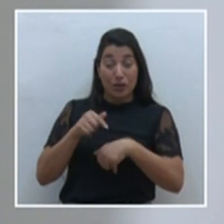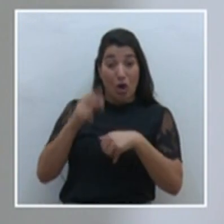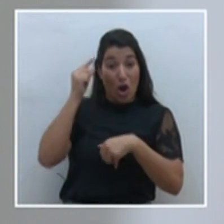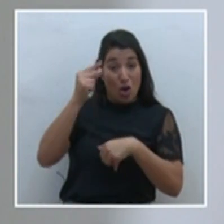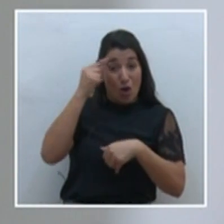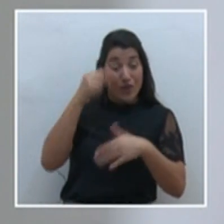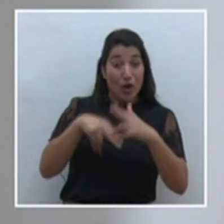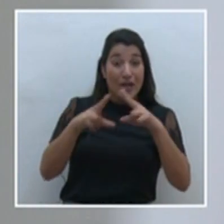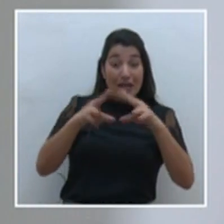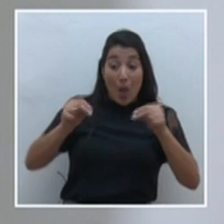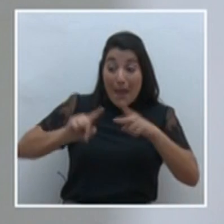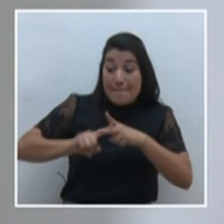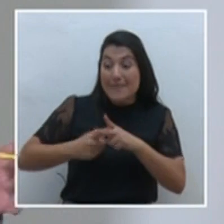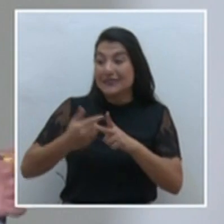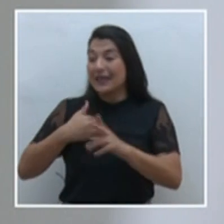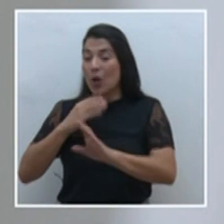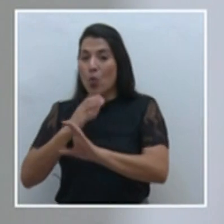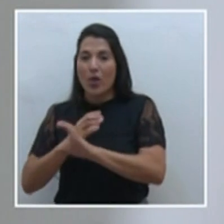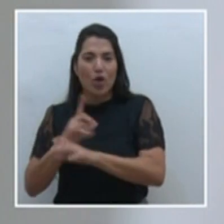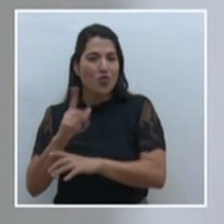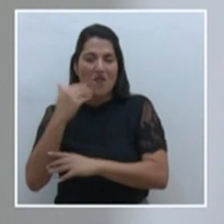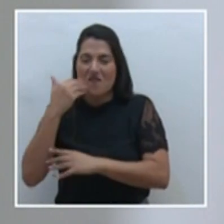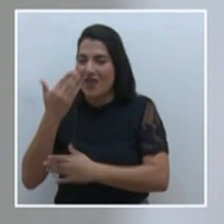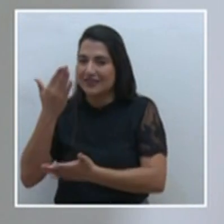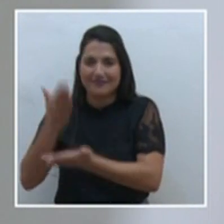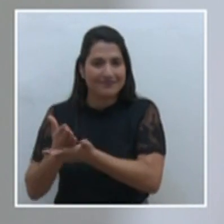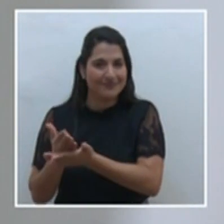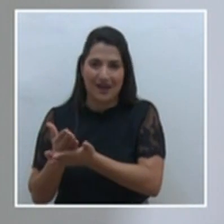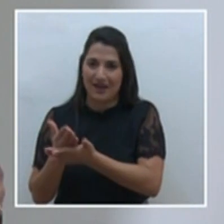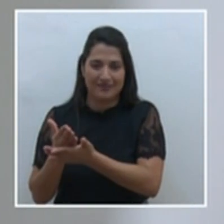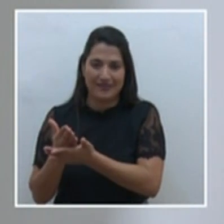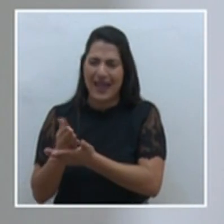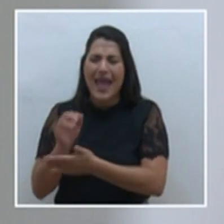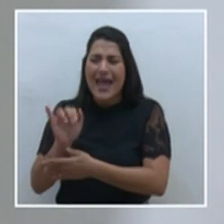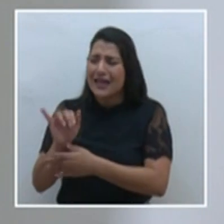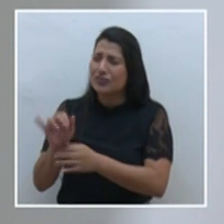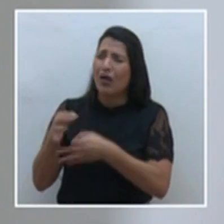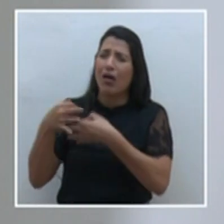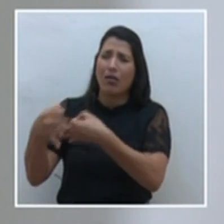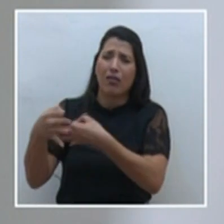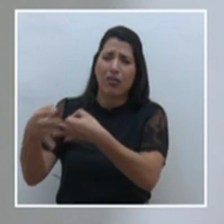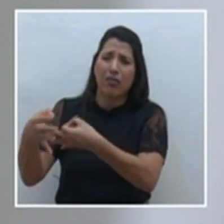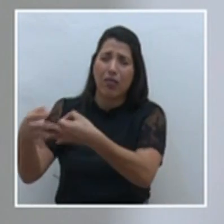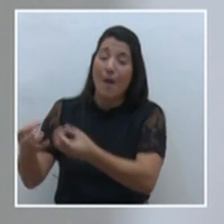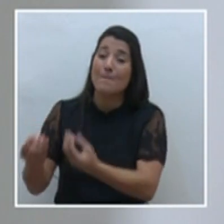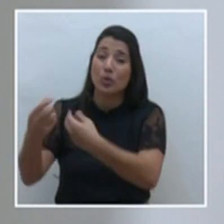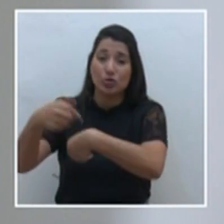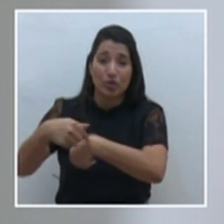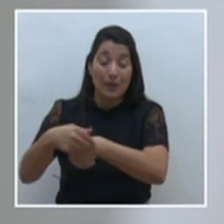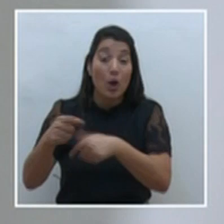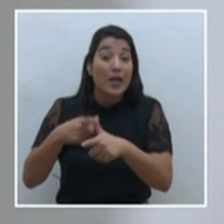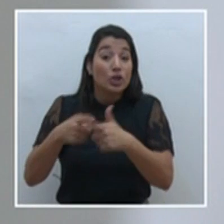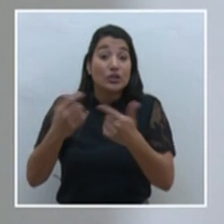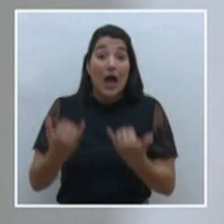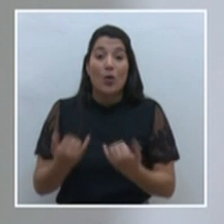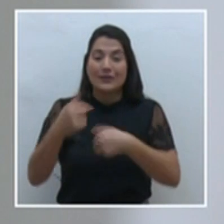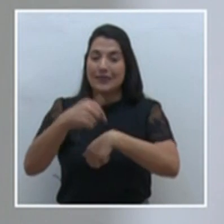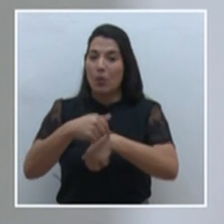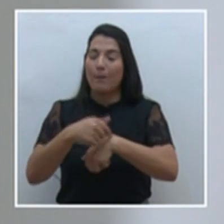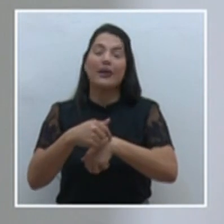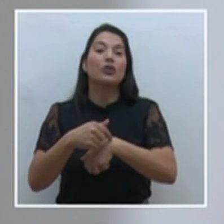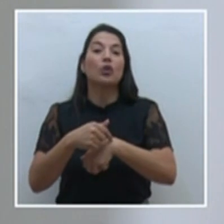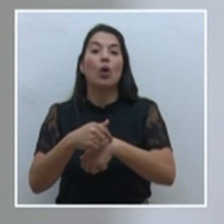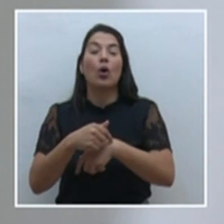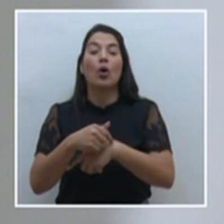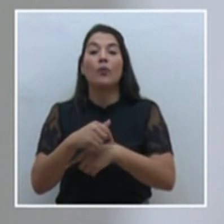tome medidas al respecto, no va a frenar la transmisión tan fácilmente. Eso va a durar bastante tiempo. Así que, pues en este momento, no es que